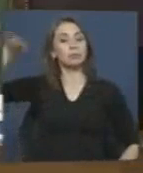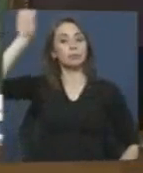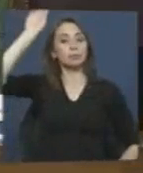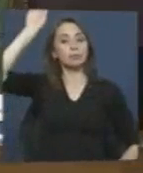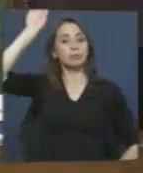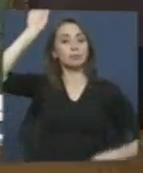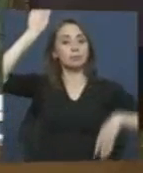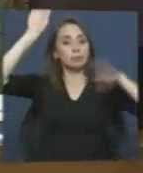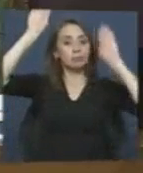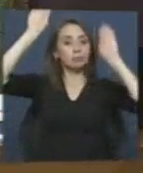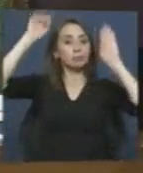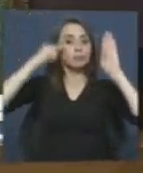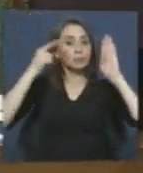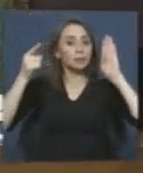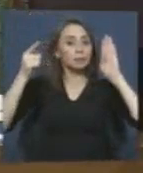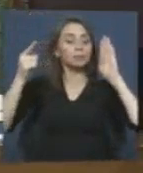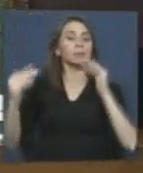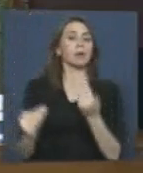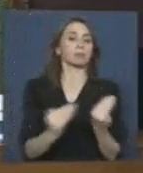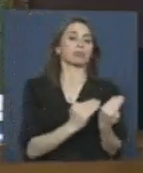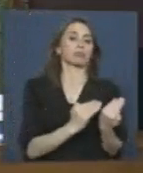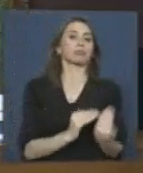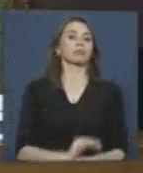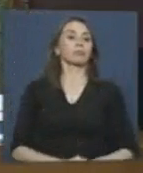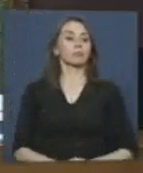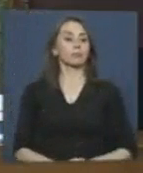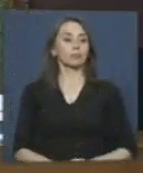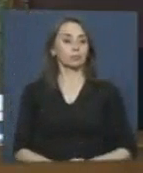su brazo está levantando la mano